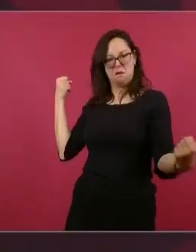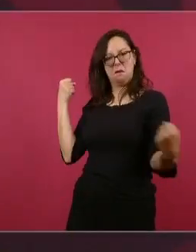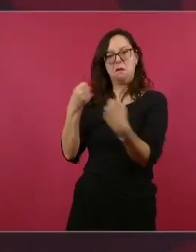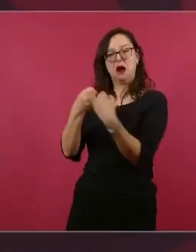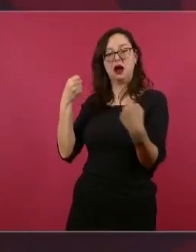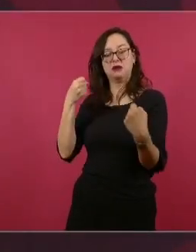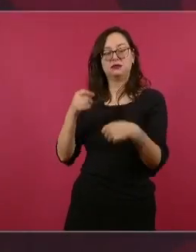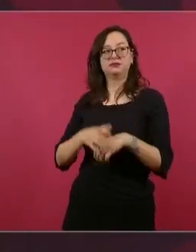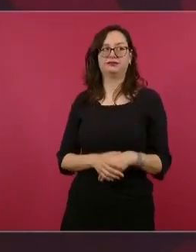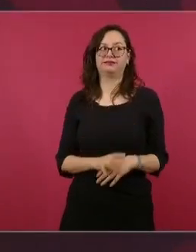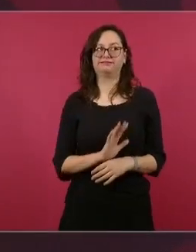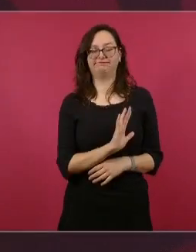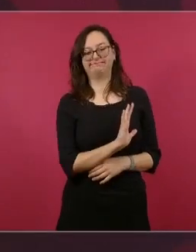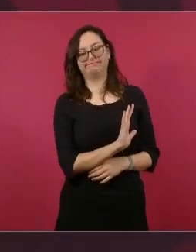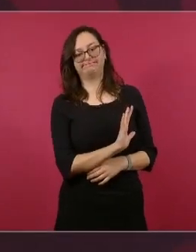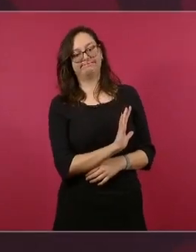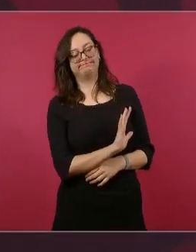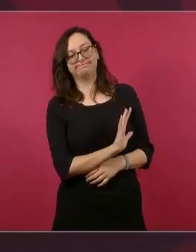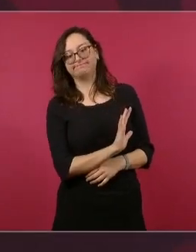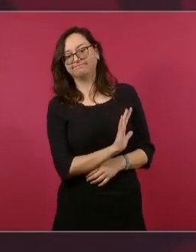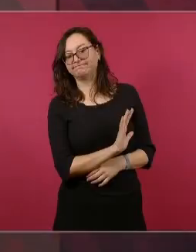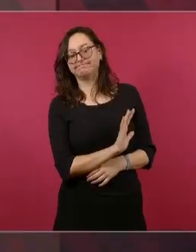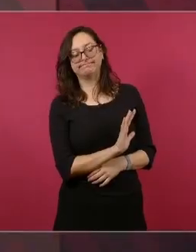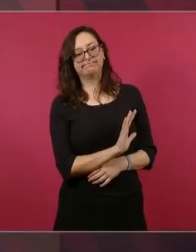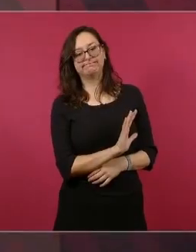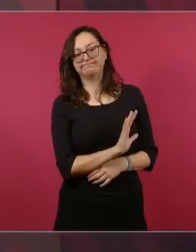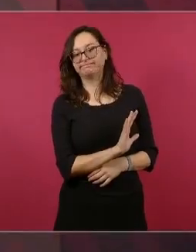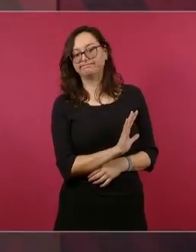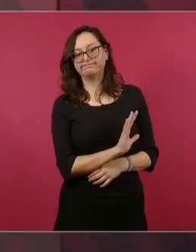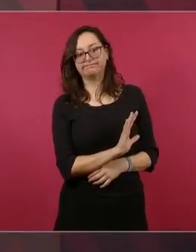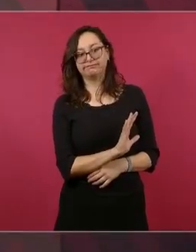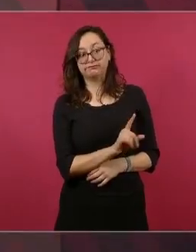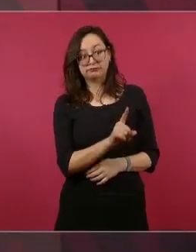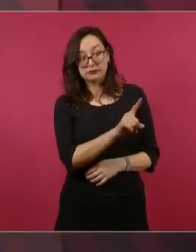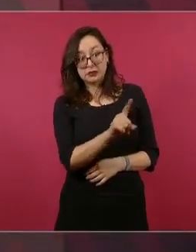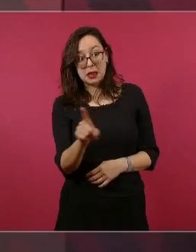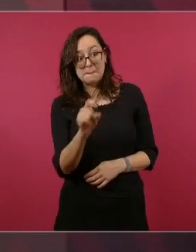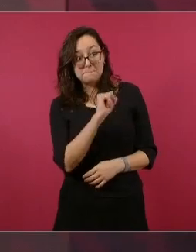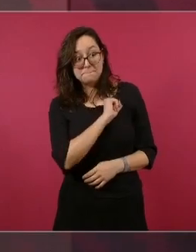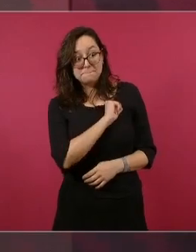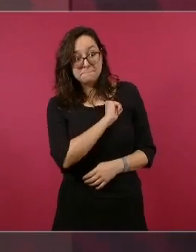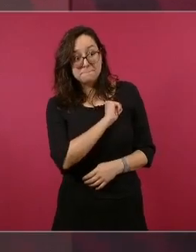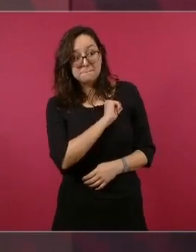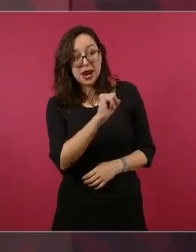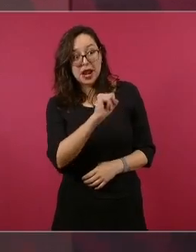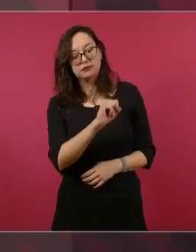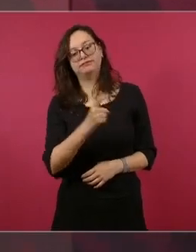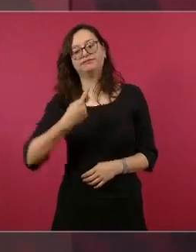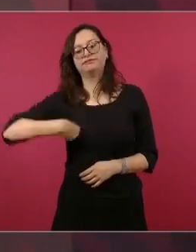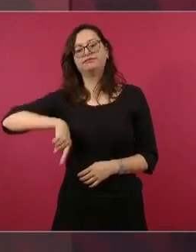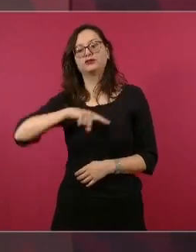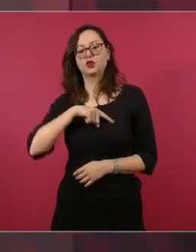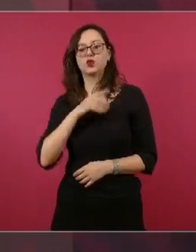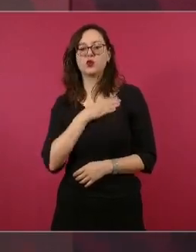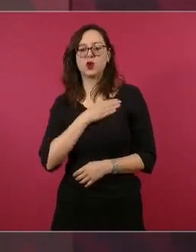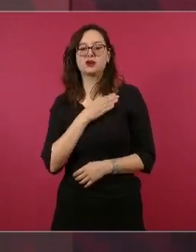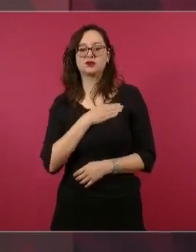y nosotros pensamos que el mal hay que enfrentarlo con el bien y que solo siendo buenos podemos ser felices